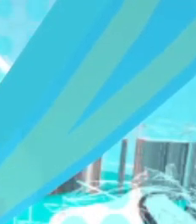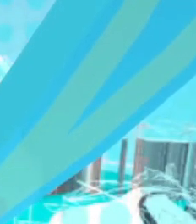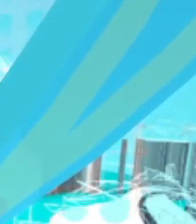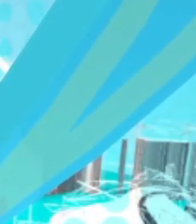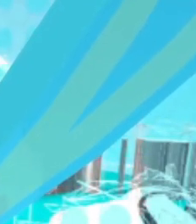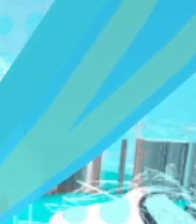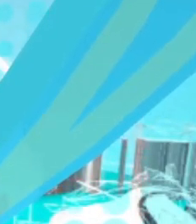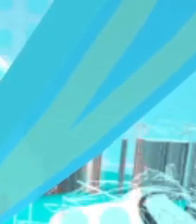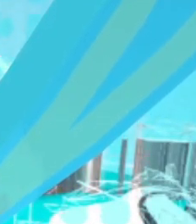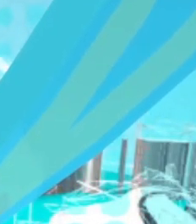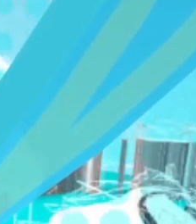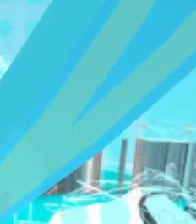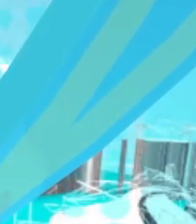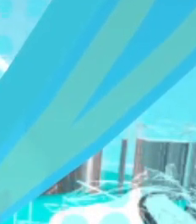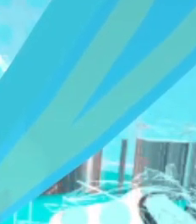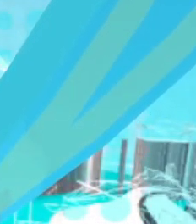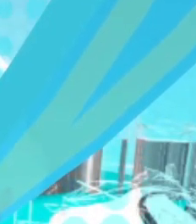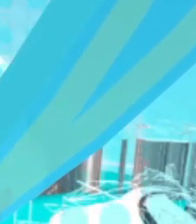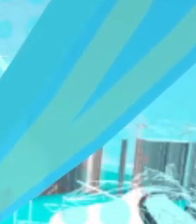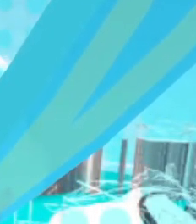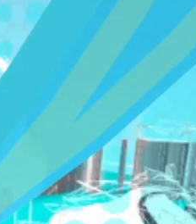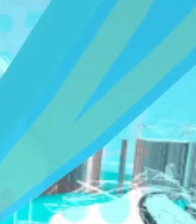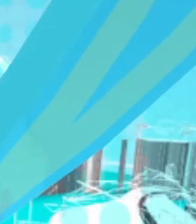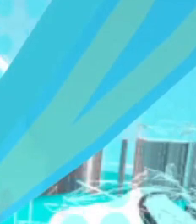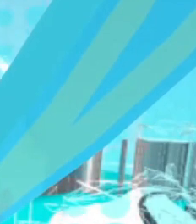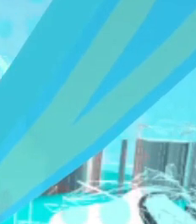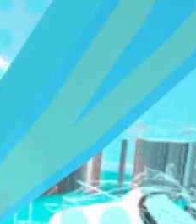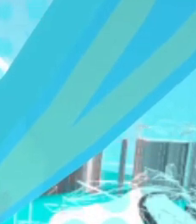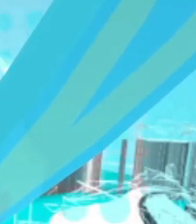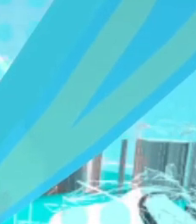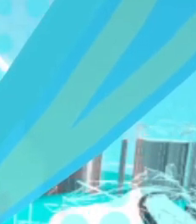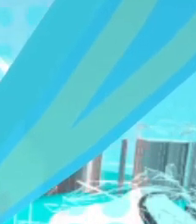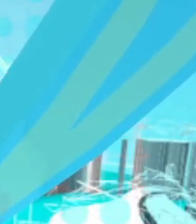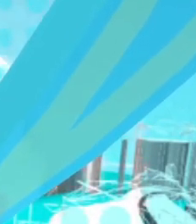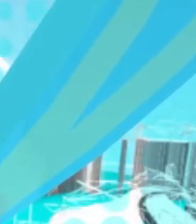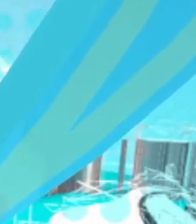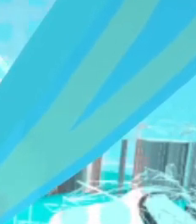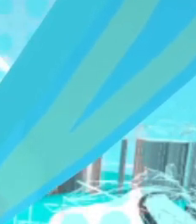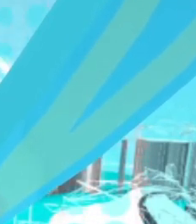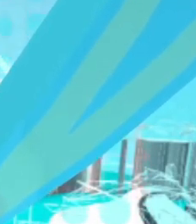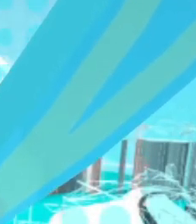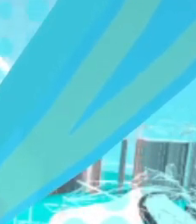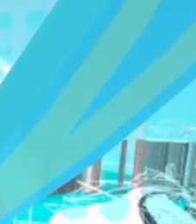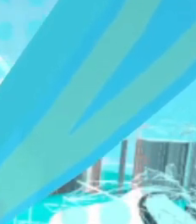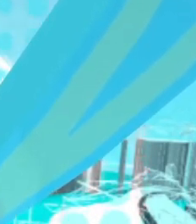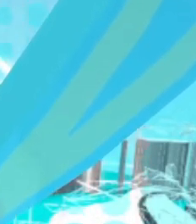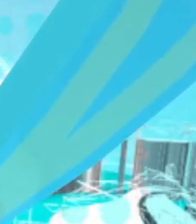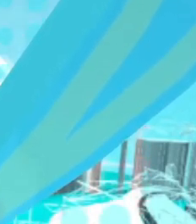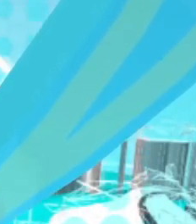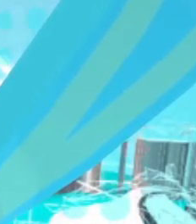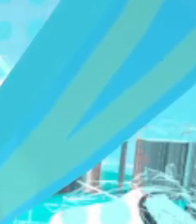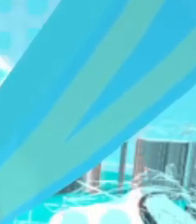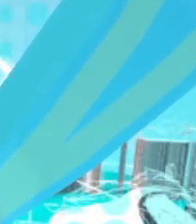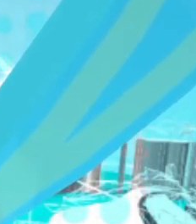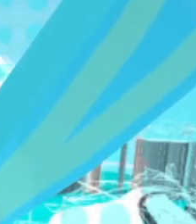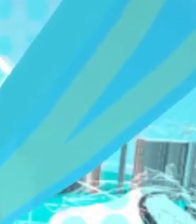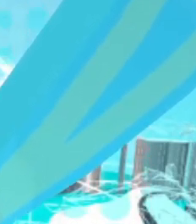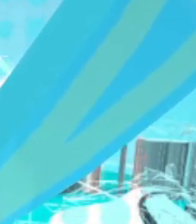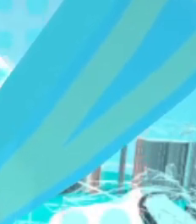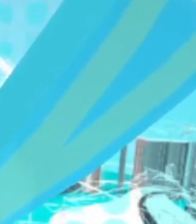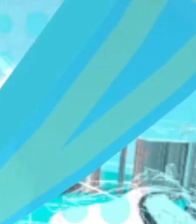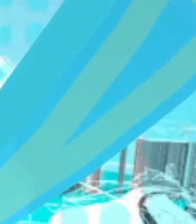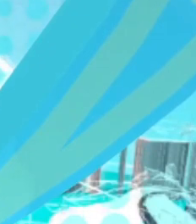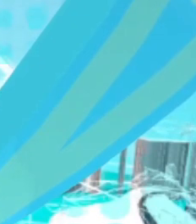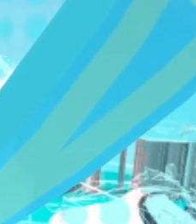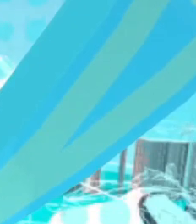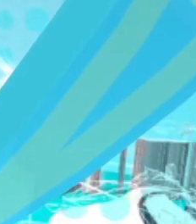Rica. Usted lo observa en pantalla, la compra 618 colones con un céntimo y la venta 623 colones con 17 céntimos.